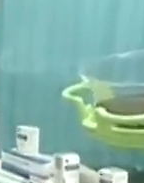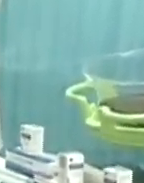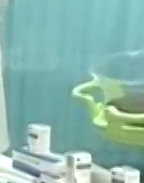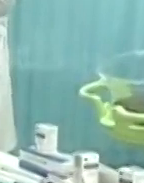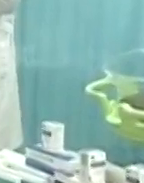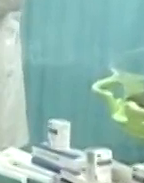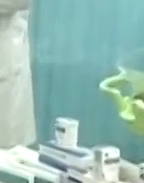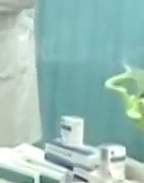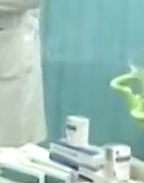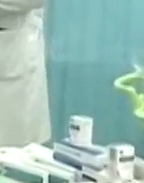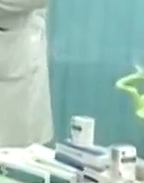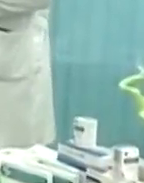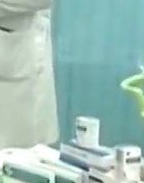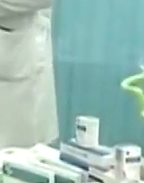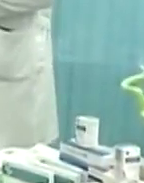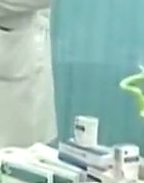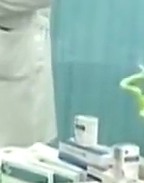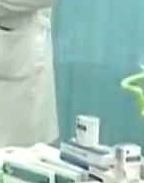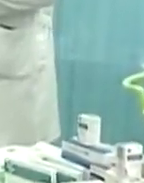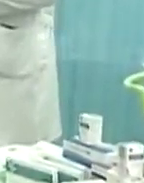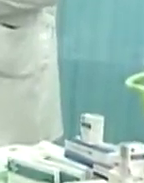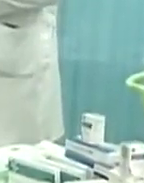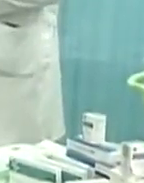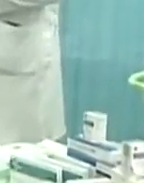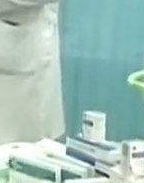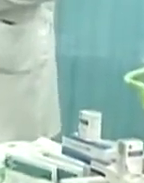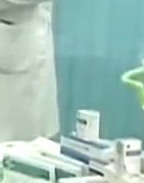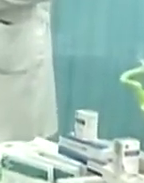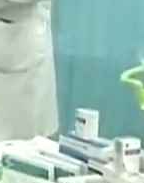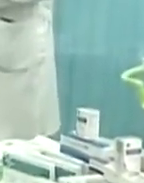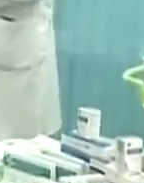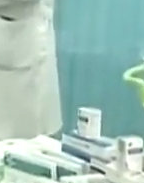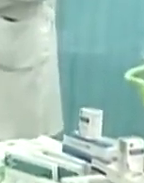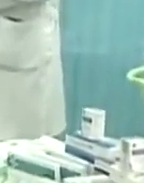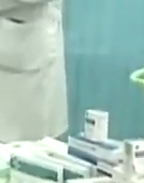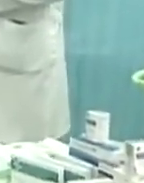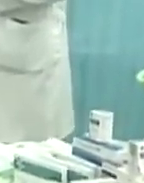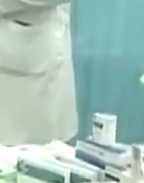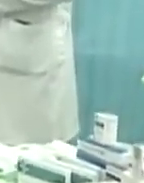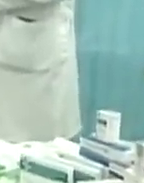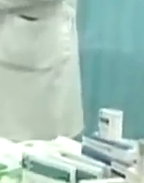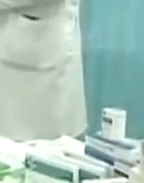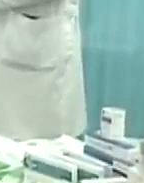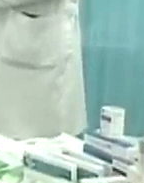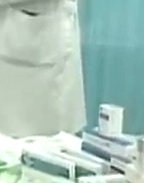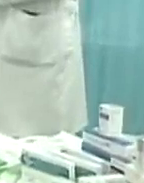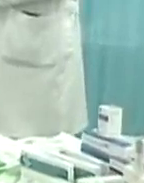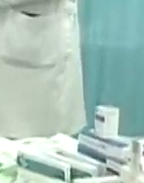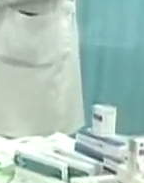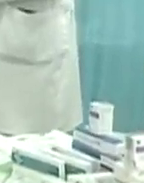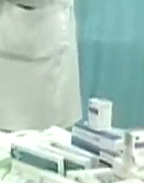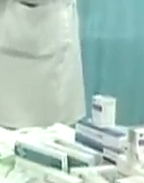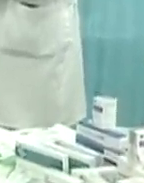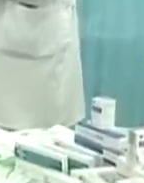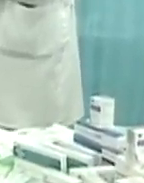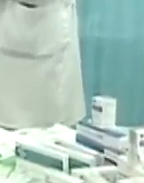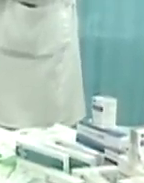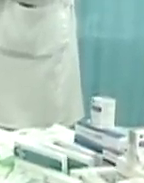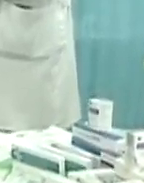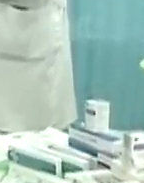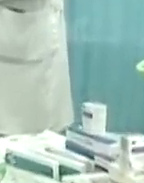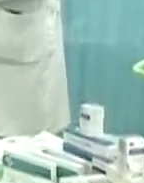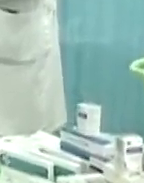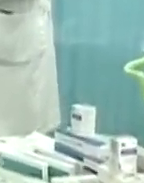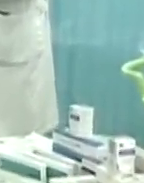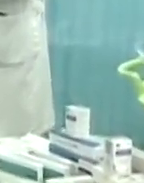Un chamito, chico. 40 años, cirujano infantil. Te felicito, Carrasco. Y a todos los médicos, a todas las